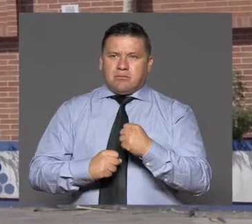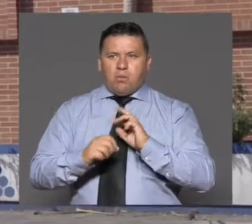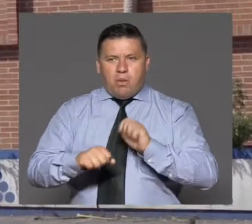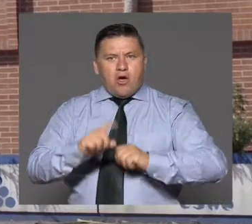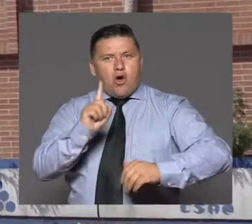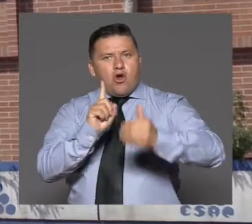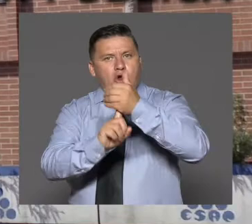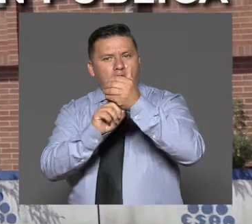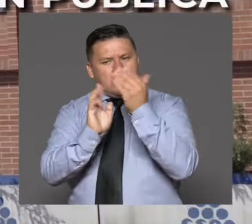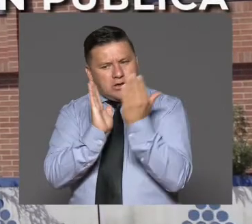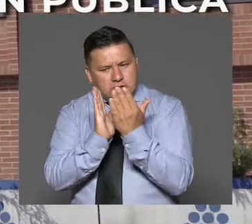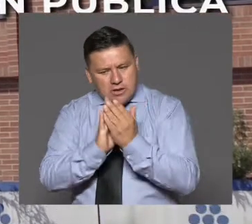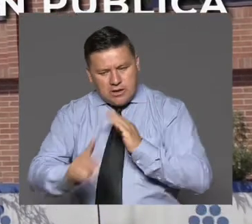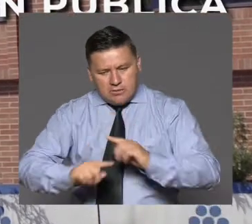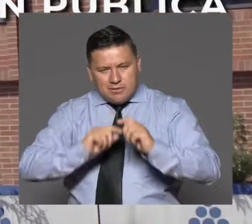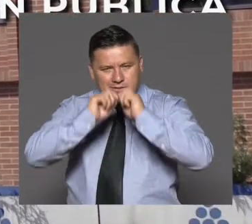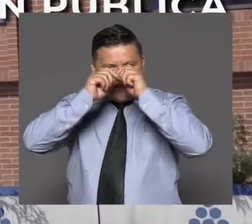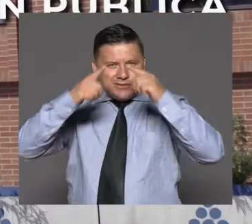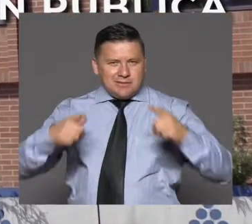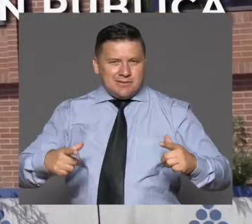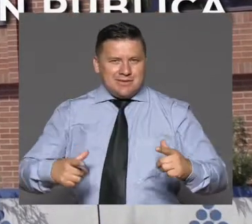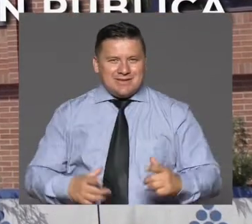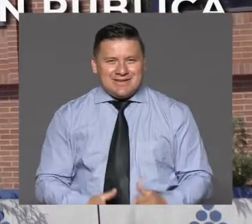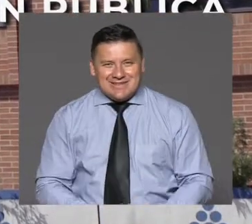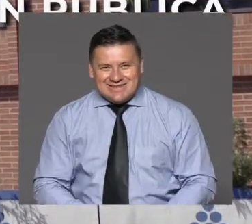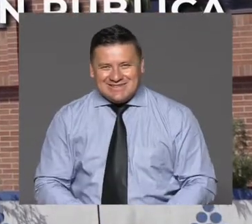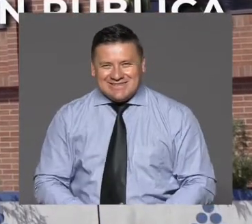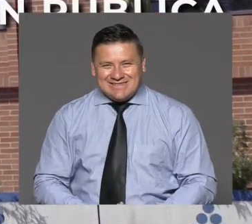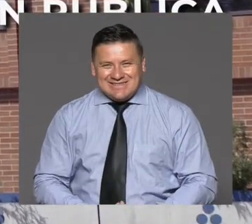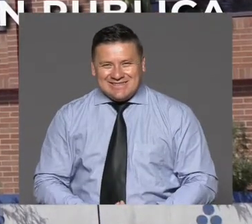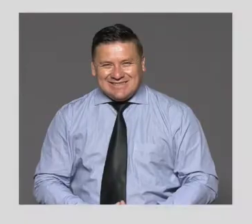lograr estudiando administración pública.